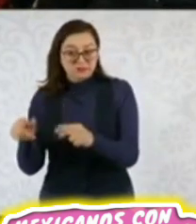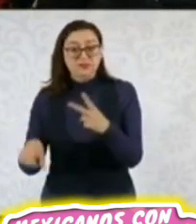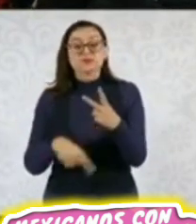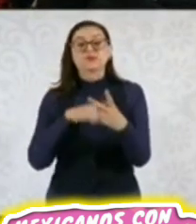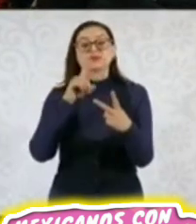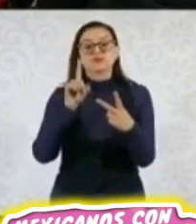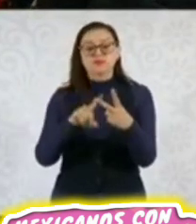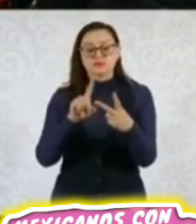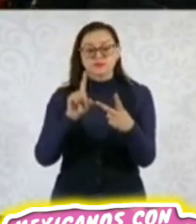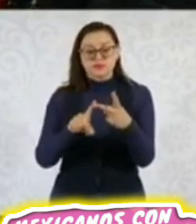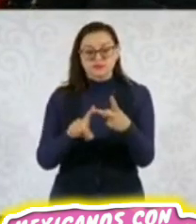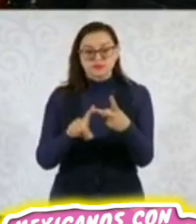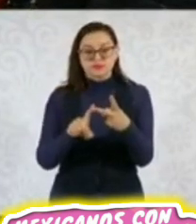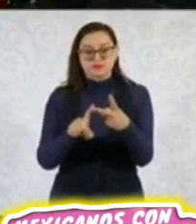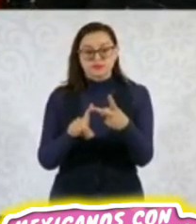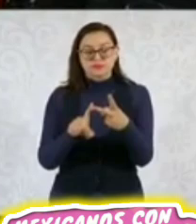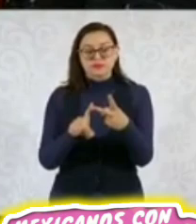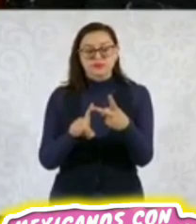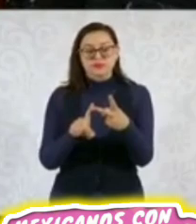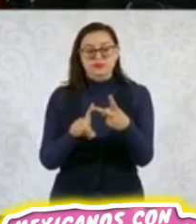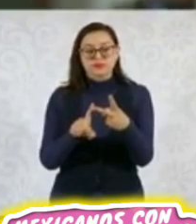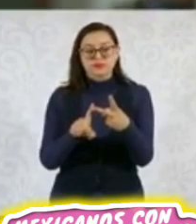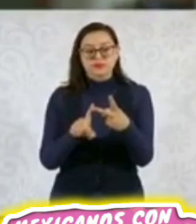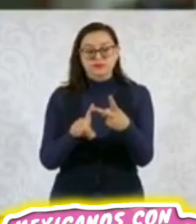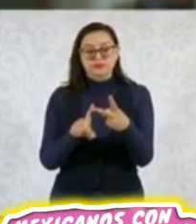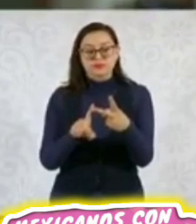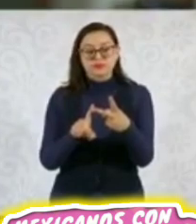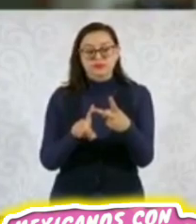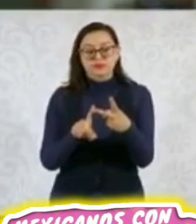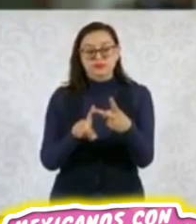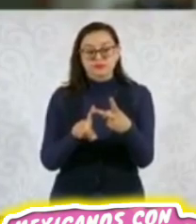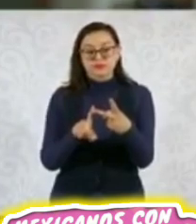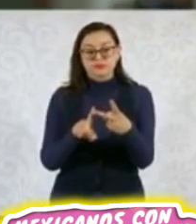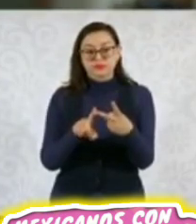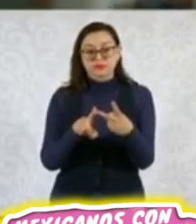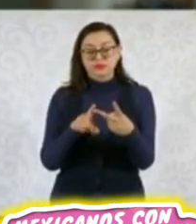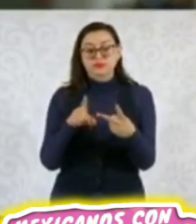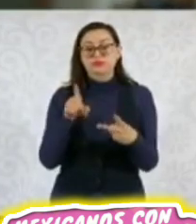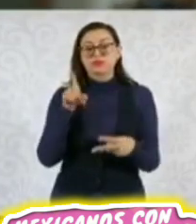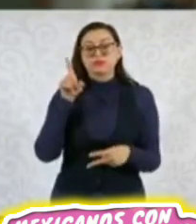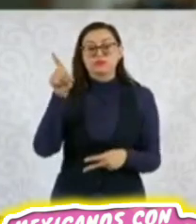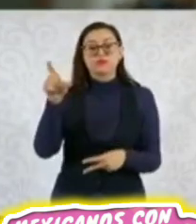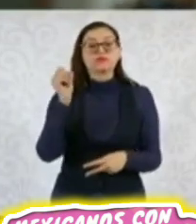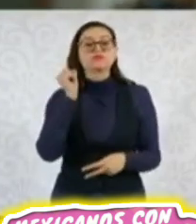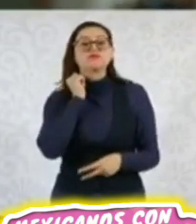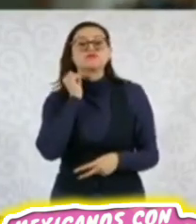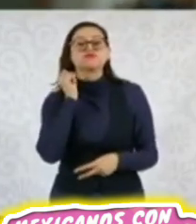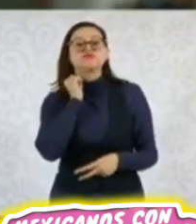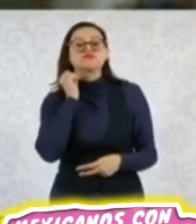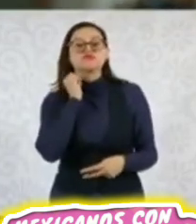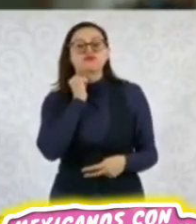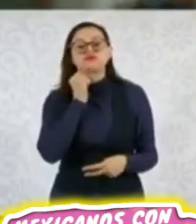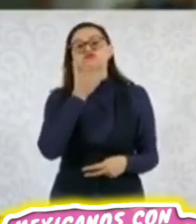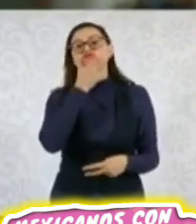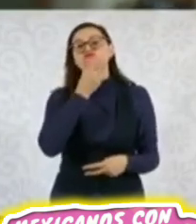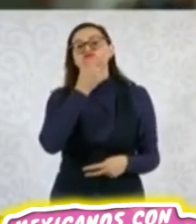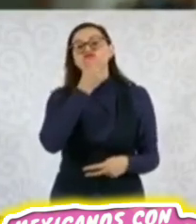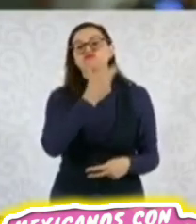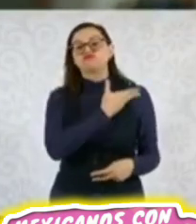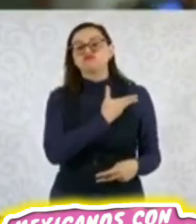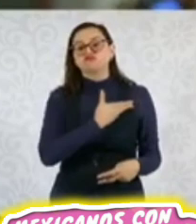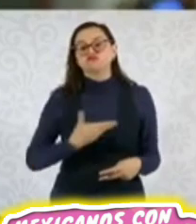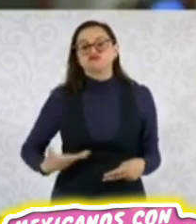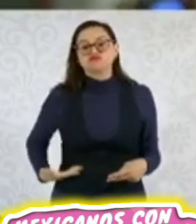qué opinión le merece las declaraciones del presidente del Senado, de la mesa directiva, el senador Fernández Noroña, en donde el día de